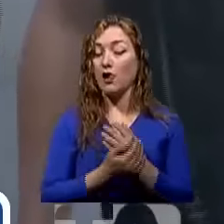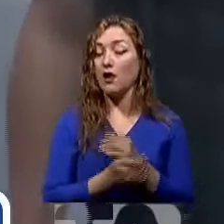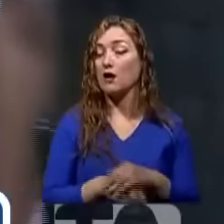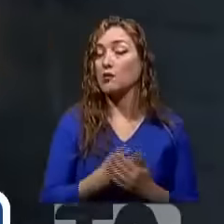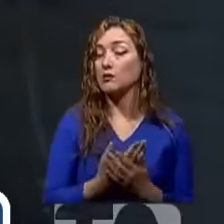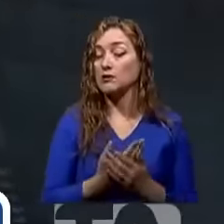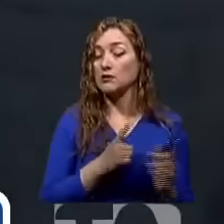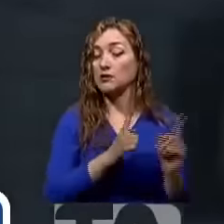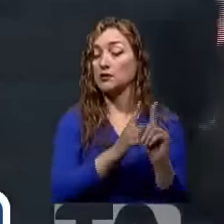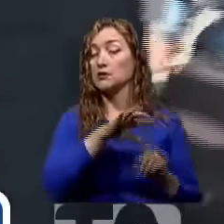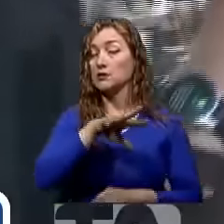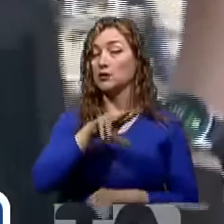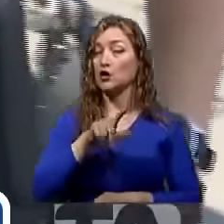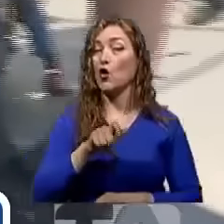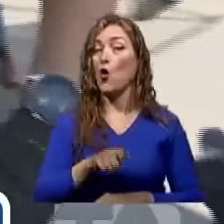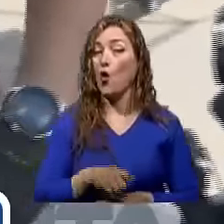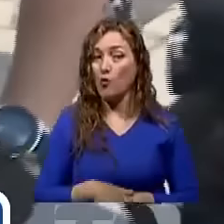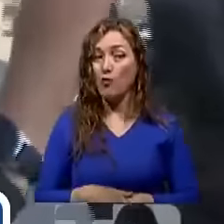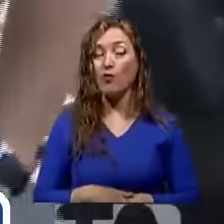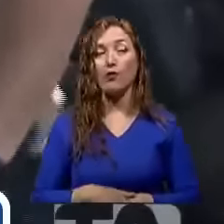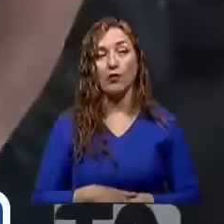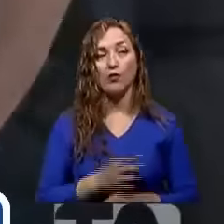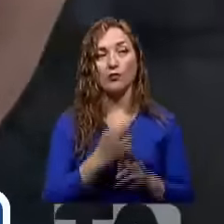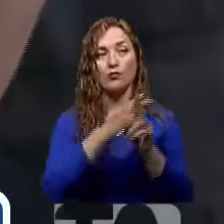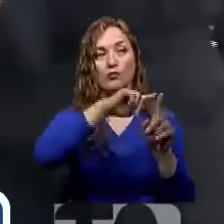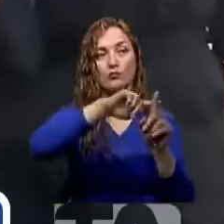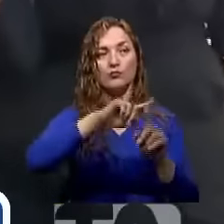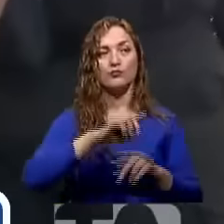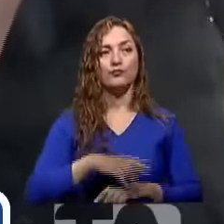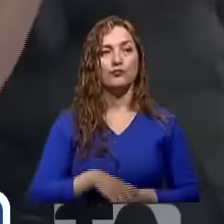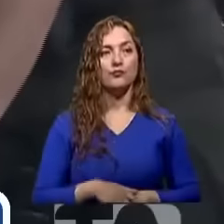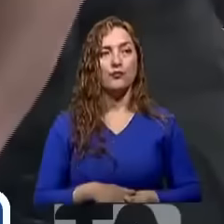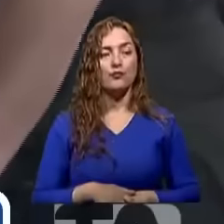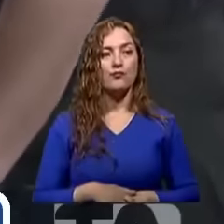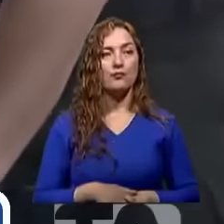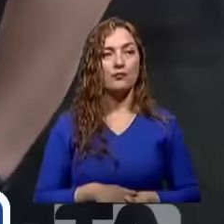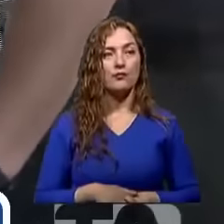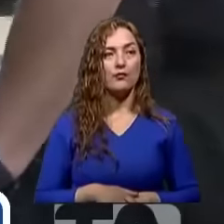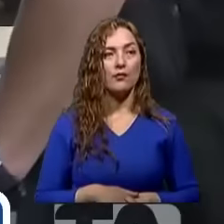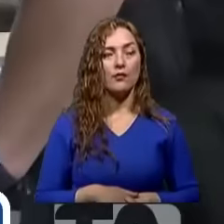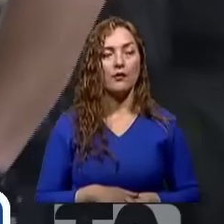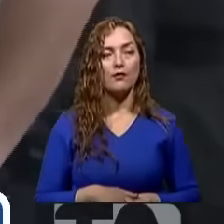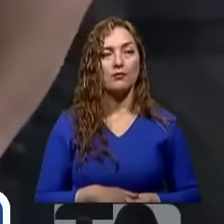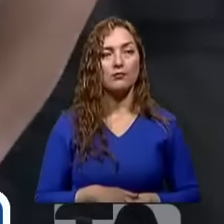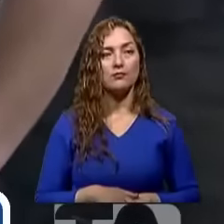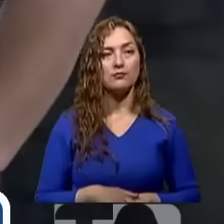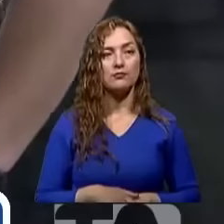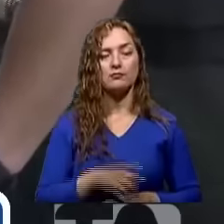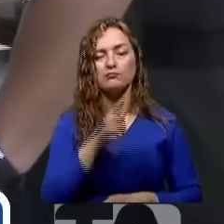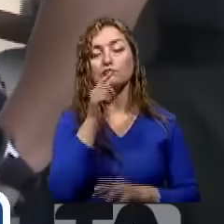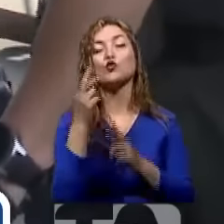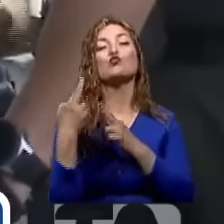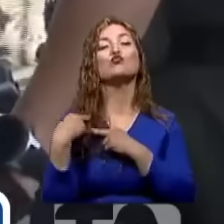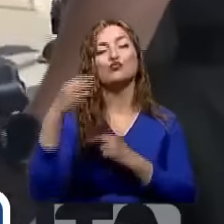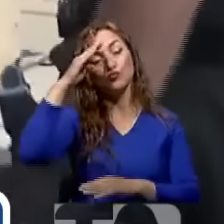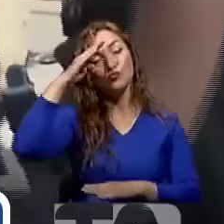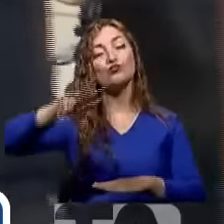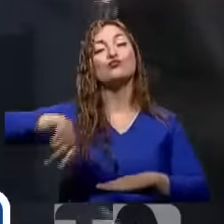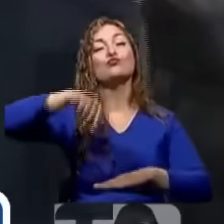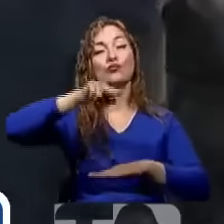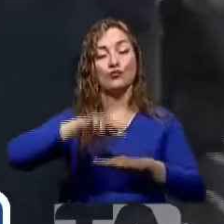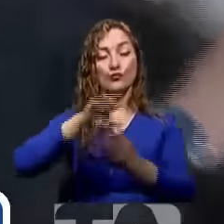y robar a las personas. Sin duda arrojan resultados positivos este tipo de operativos que realiza la Policía Nacional en